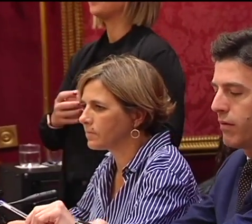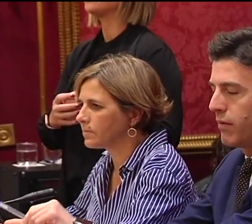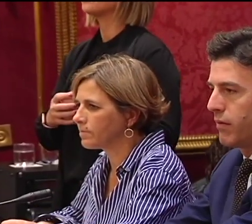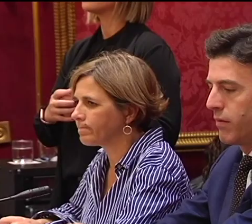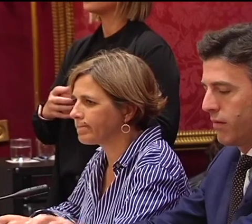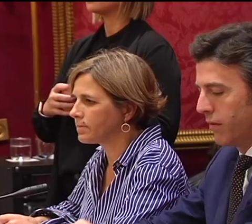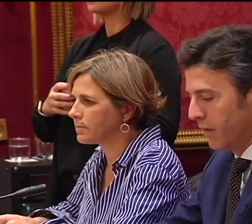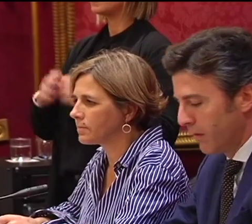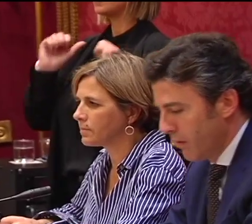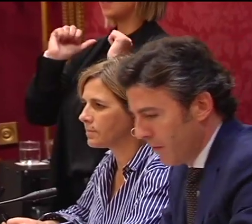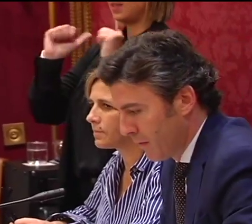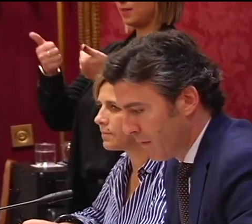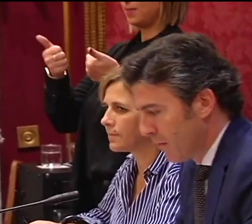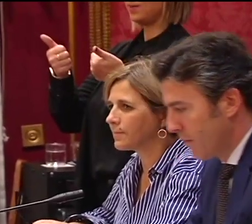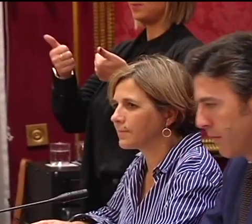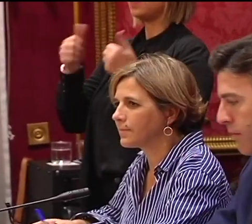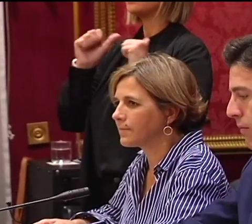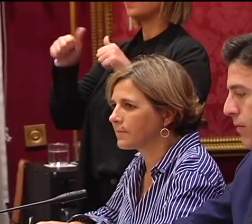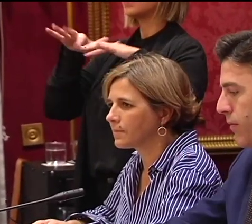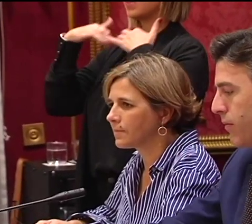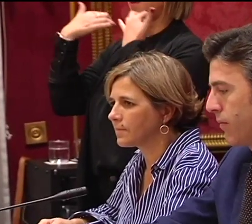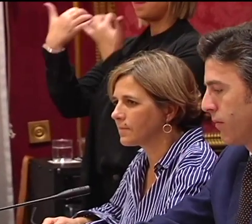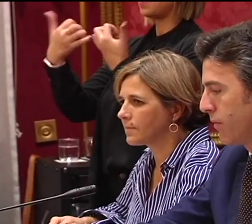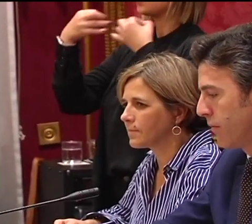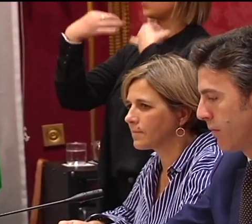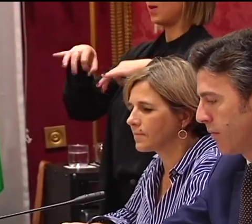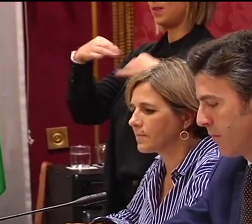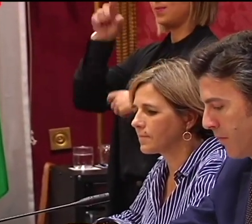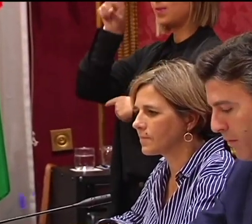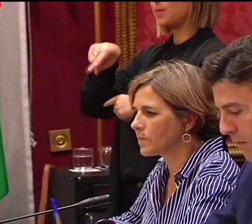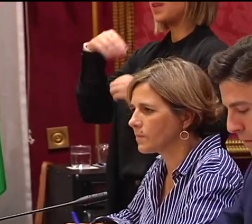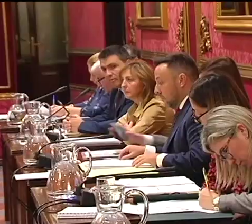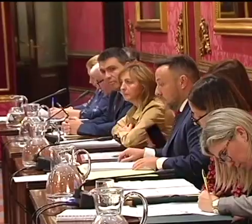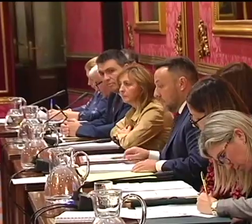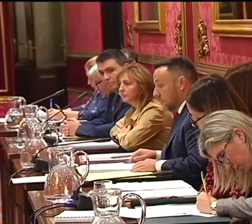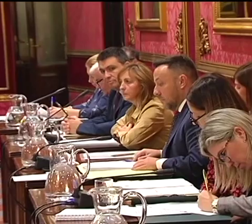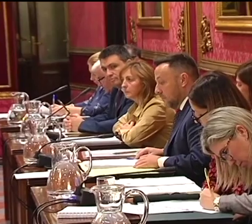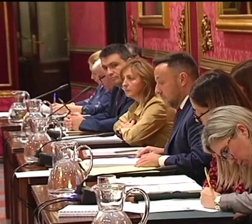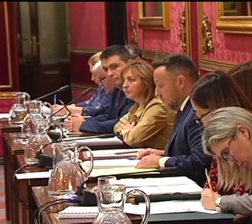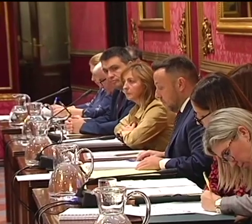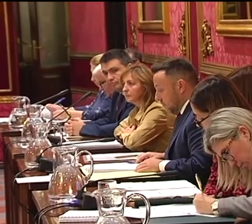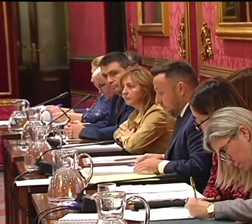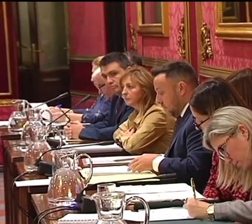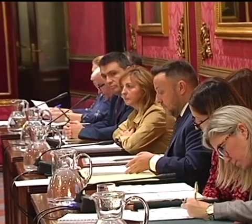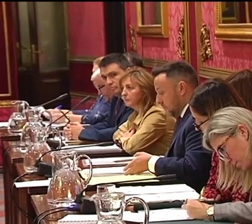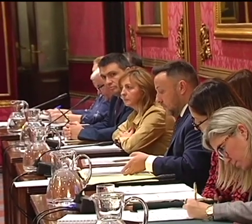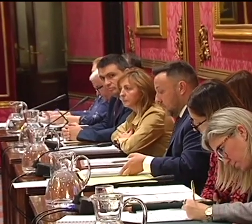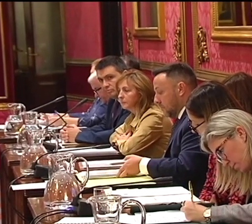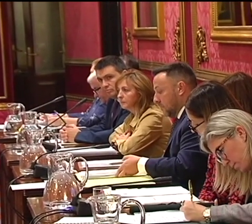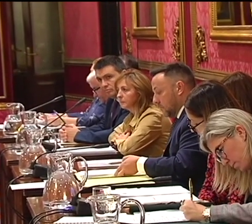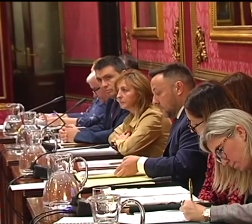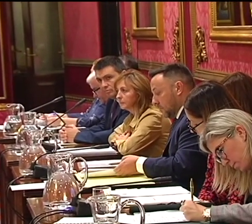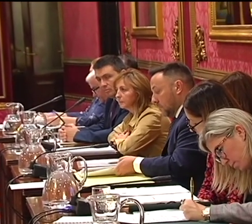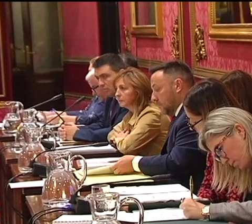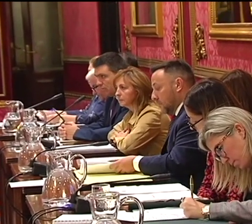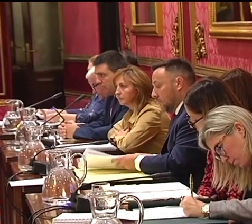vertederos, que se tiene que aplicar desde el 1 de enero de 2023 en nuestra ciudad con cargo a las arcas municipales, lo que les obliga, como equipo de Gobierno municipal, si no lo